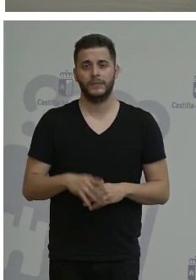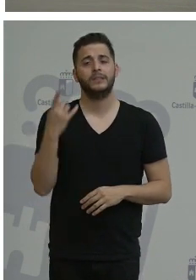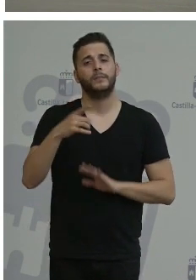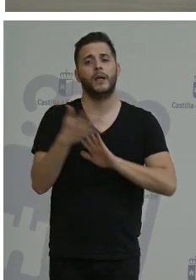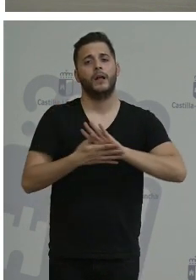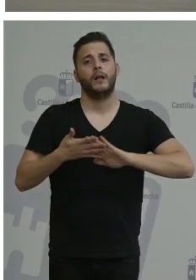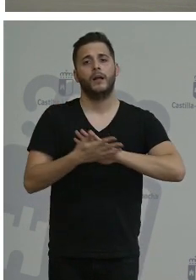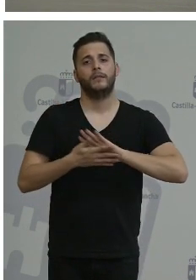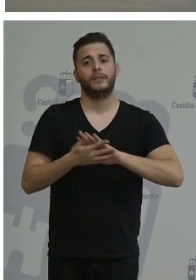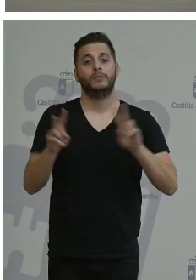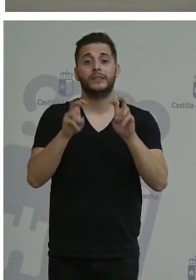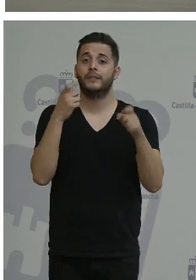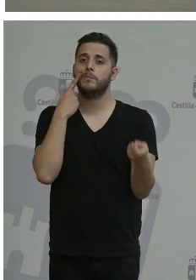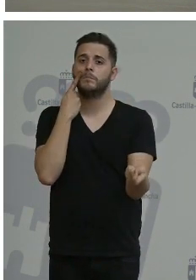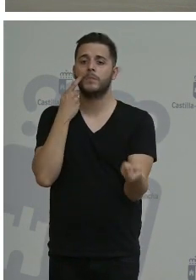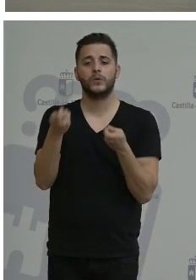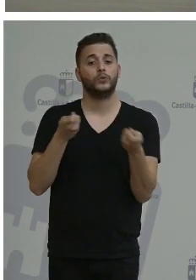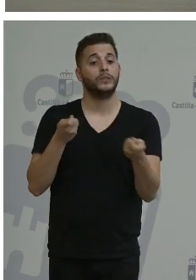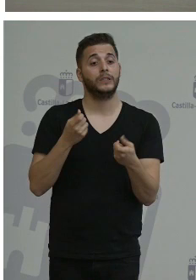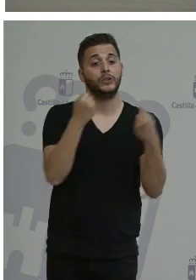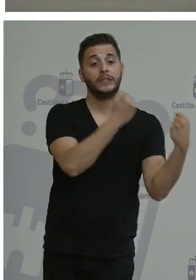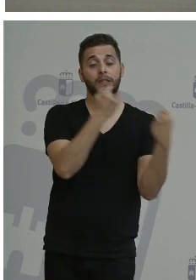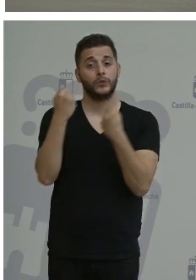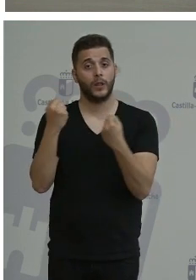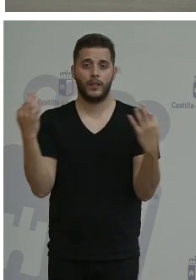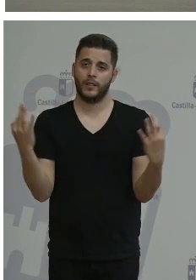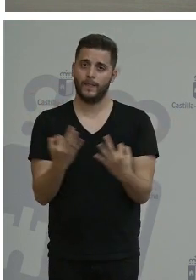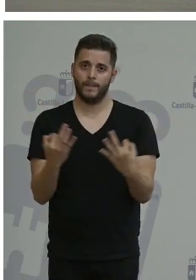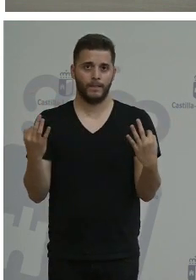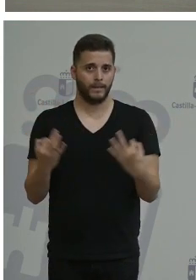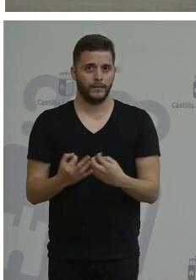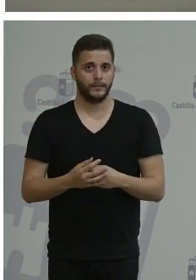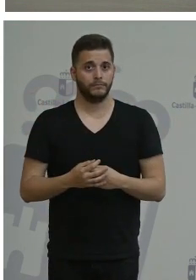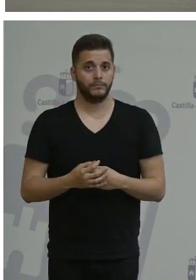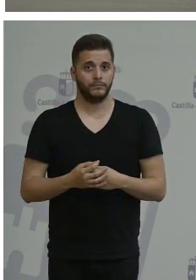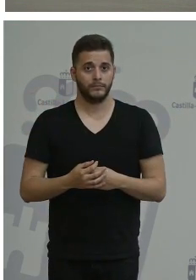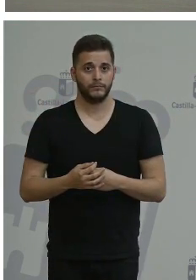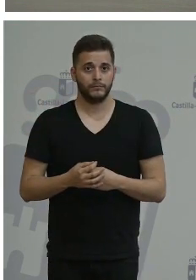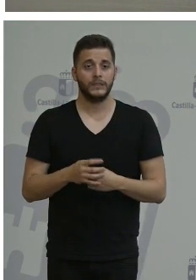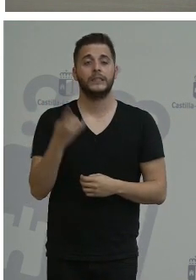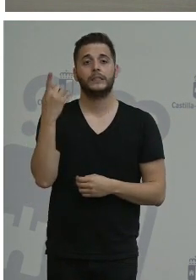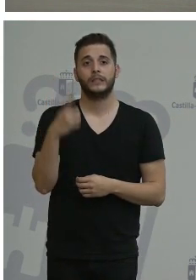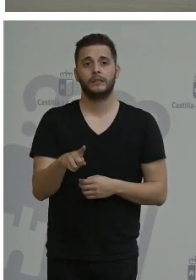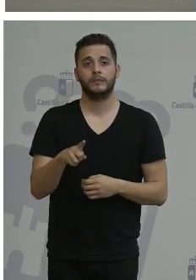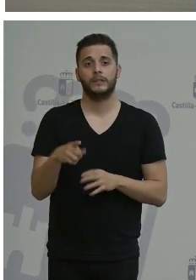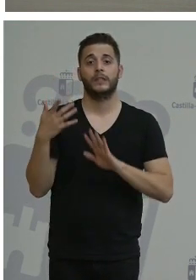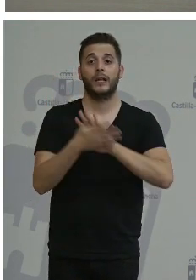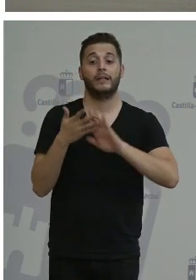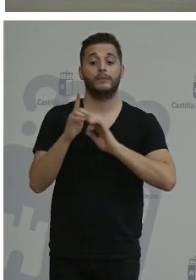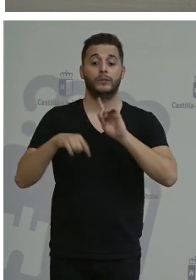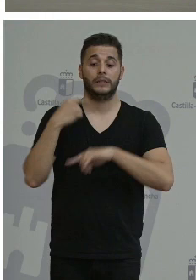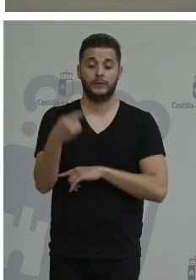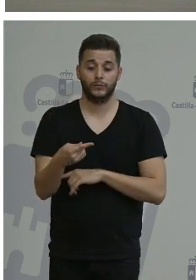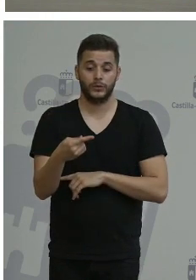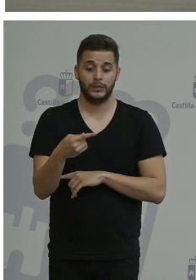debida coordinación institucional y también de algo que hablaremos posteriormente, que son